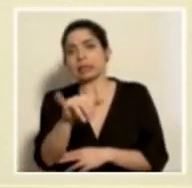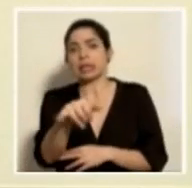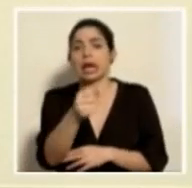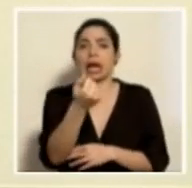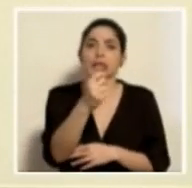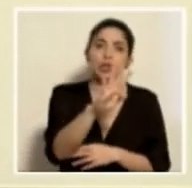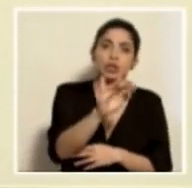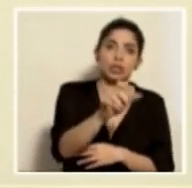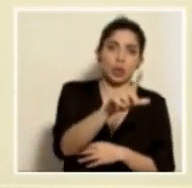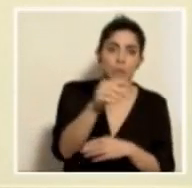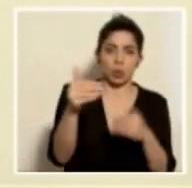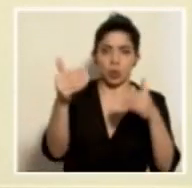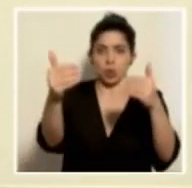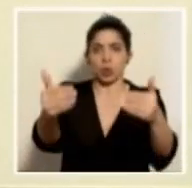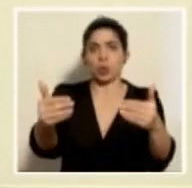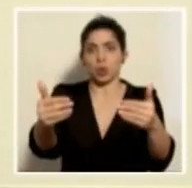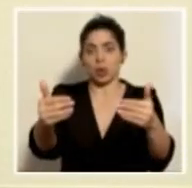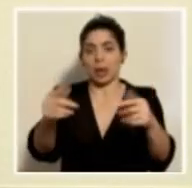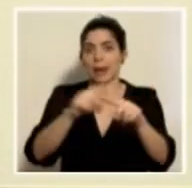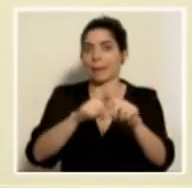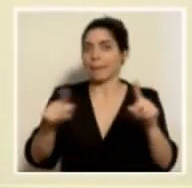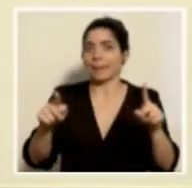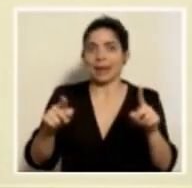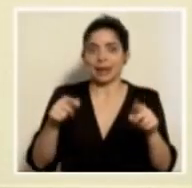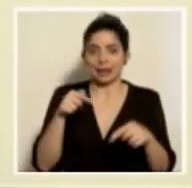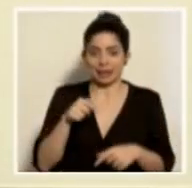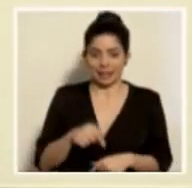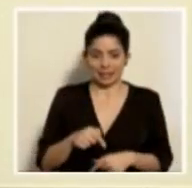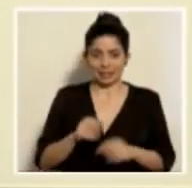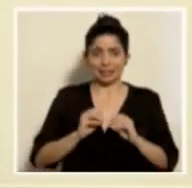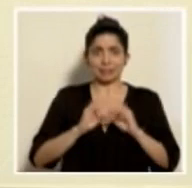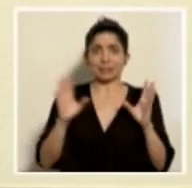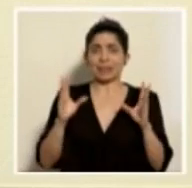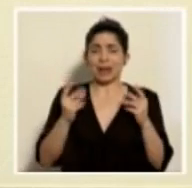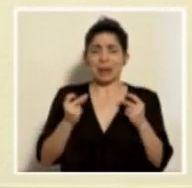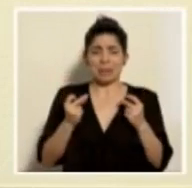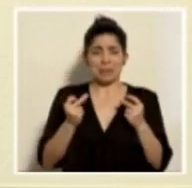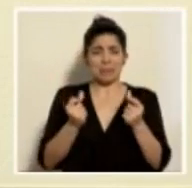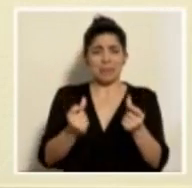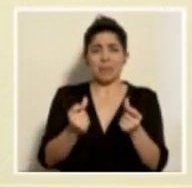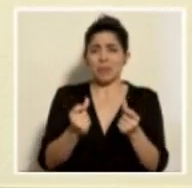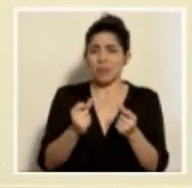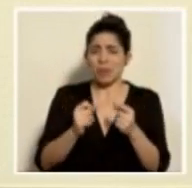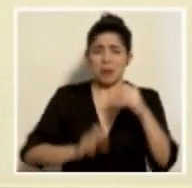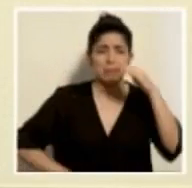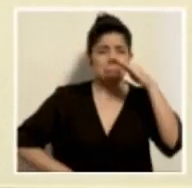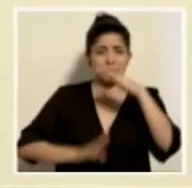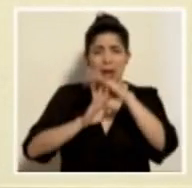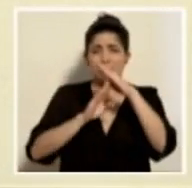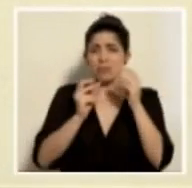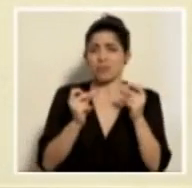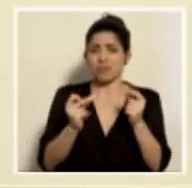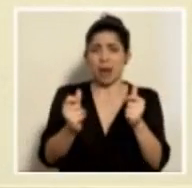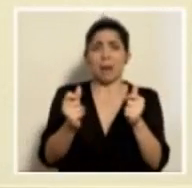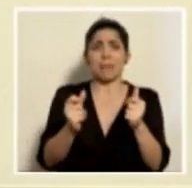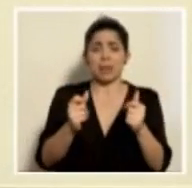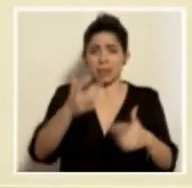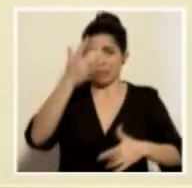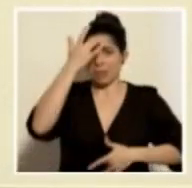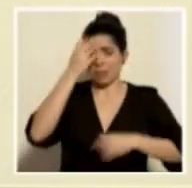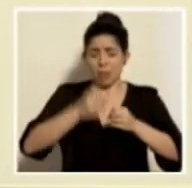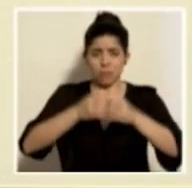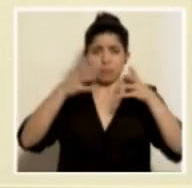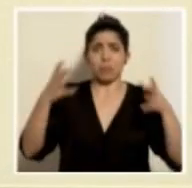julio. Y esto pues evidencia una aceleración exponencial en realidad en la presentación de los casos,